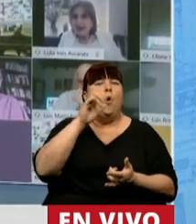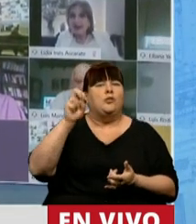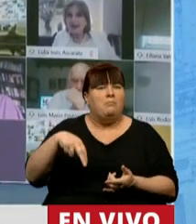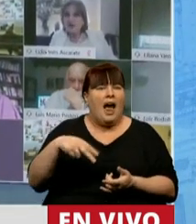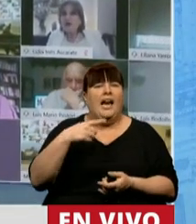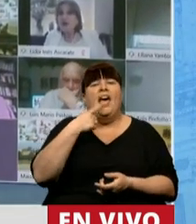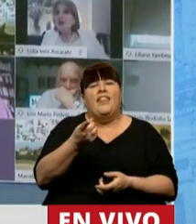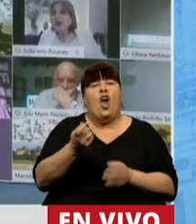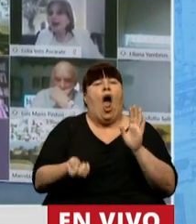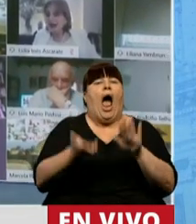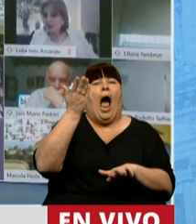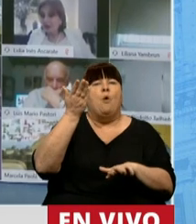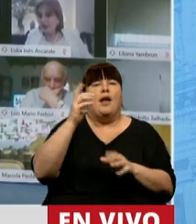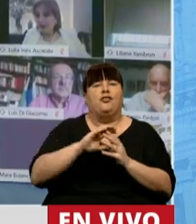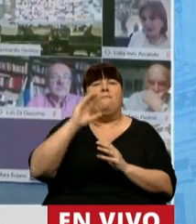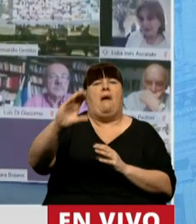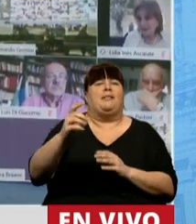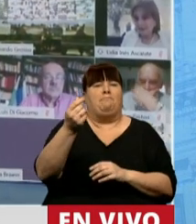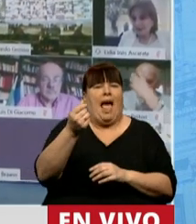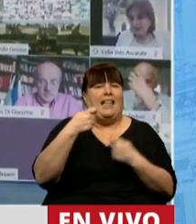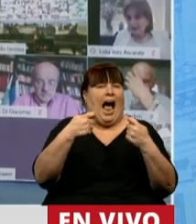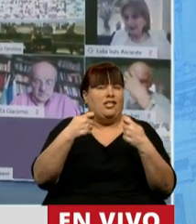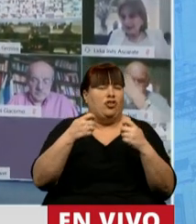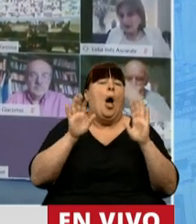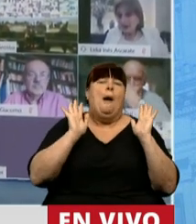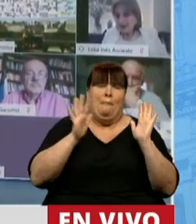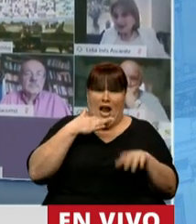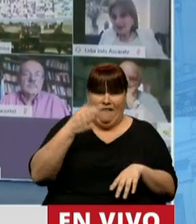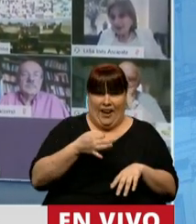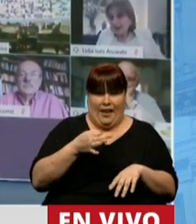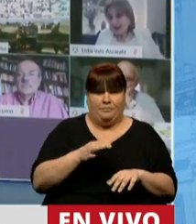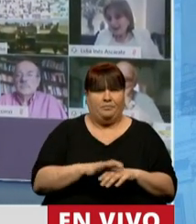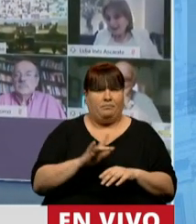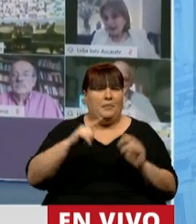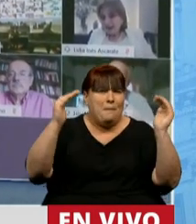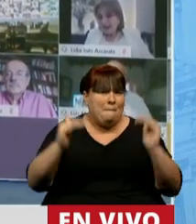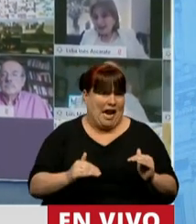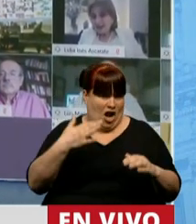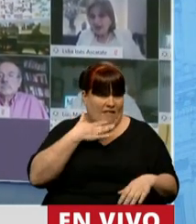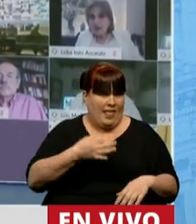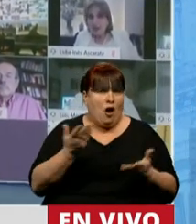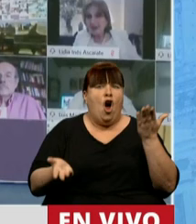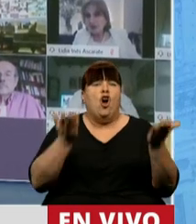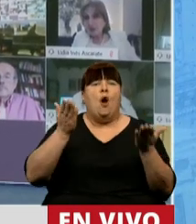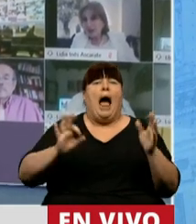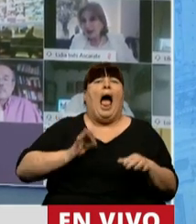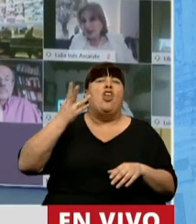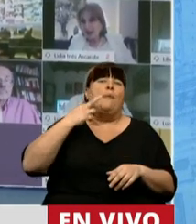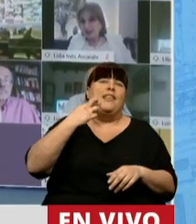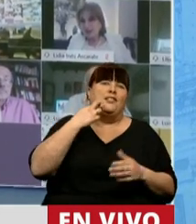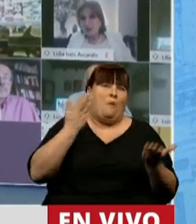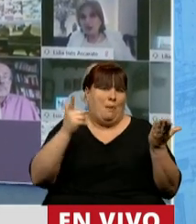diciendo aumentan las partidas de gastos pero en realidad están se están reduciendo porque la comparación es con el año